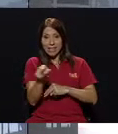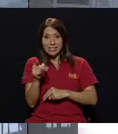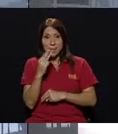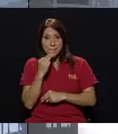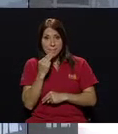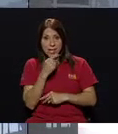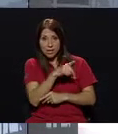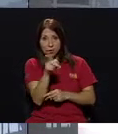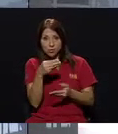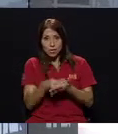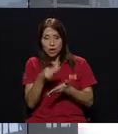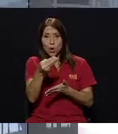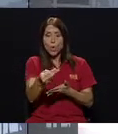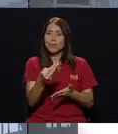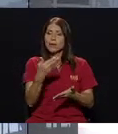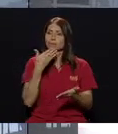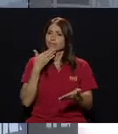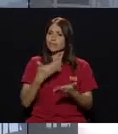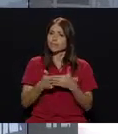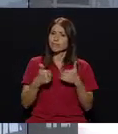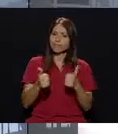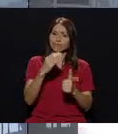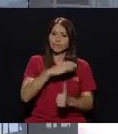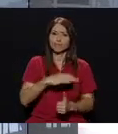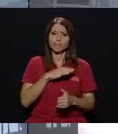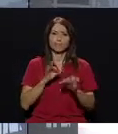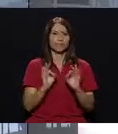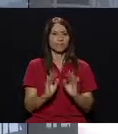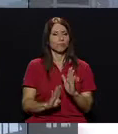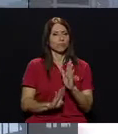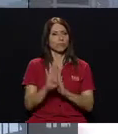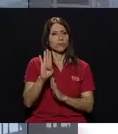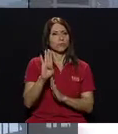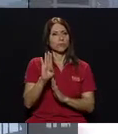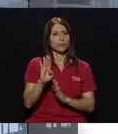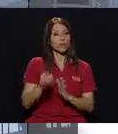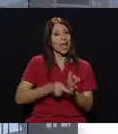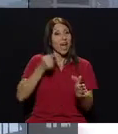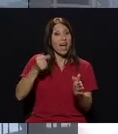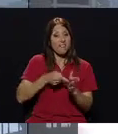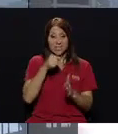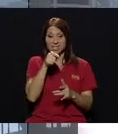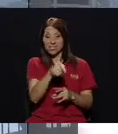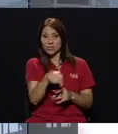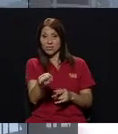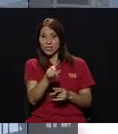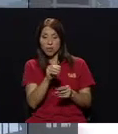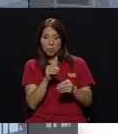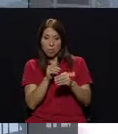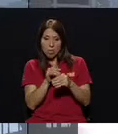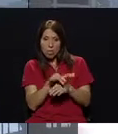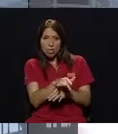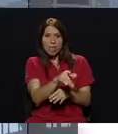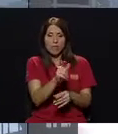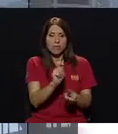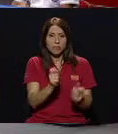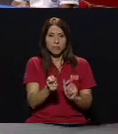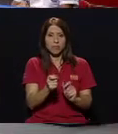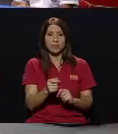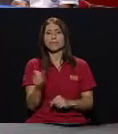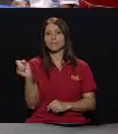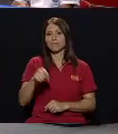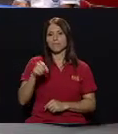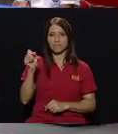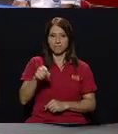estén recibiendo venga en óptimas condiciones, porque no siempre es así, a veces están adulteradas, ¿verdad? Sí, claro. Como se